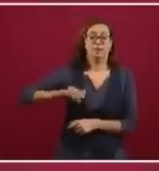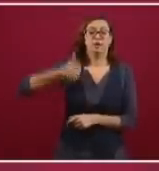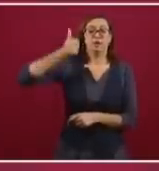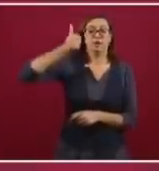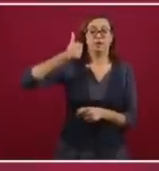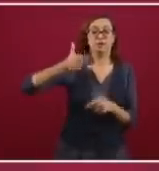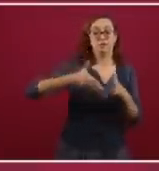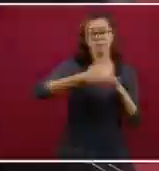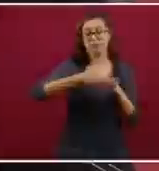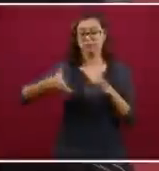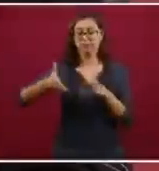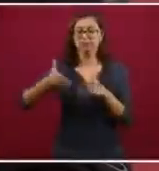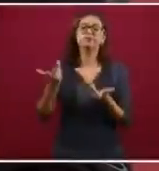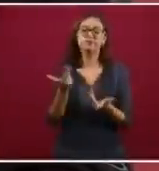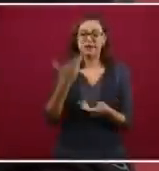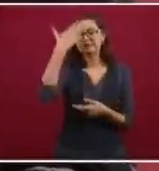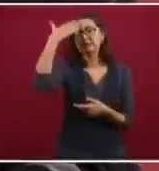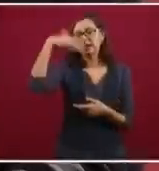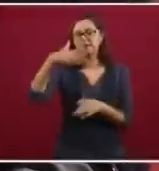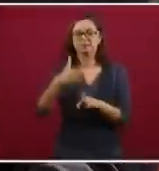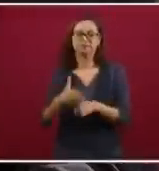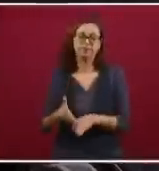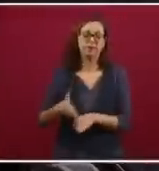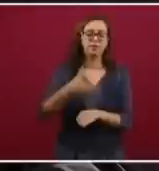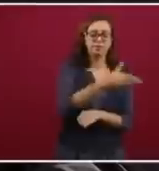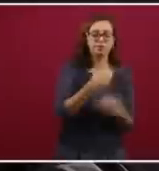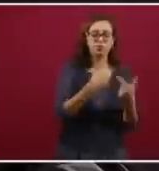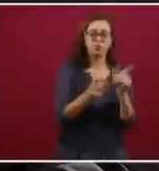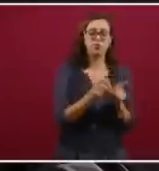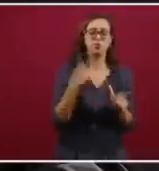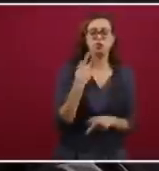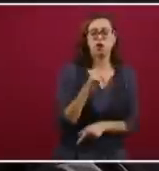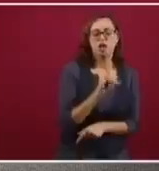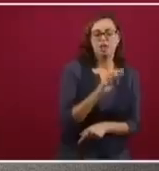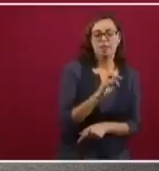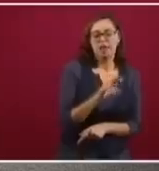pues existió desde luego el Partido Liberal,